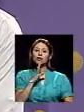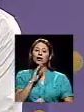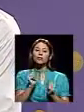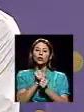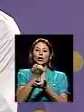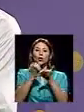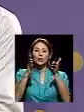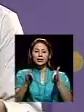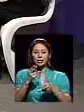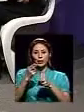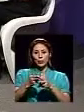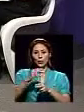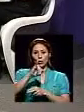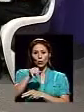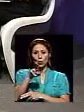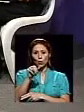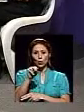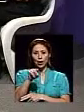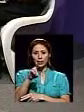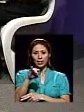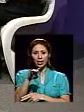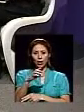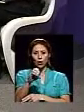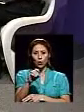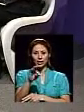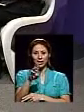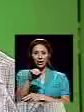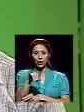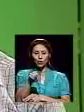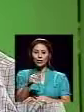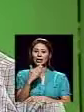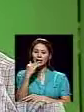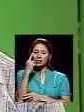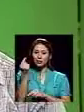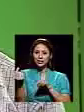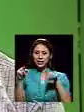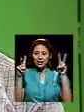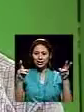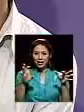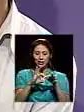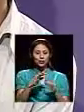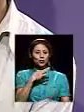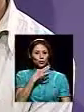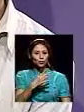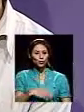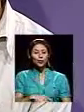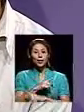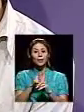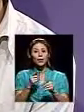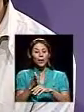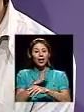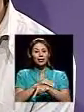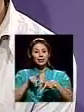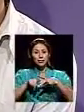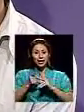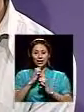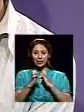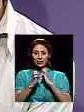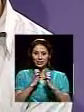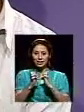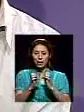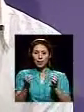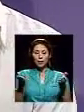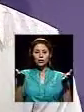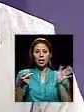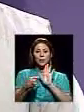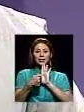economista Juan Diego Trejos. Juan Diego, muchas gracias por estar con nosotros hoy en Nexus. Con mucho gusto. Juan Diego, pero antes de empezar esta entrevista, vamos a